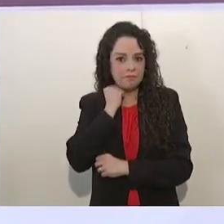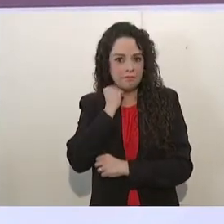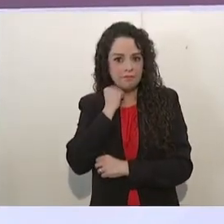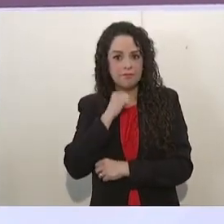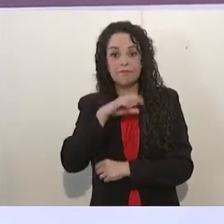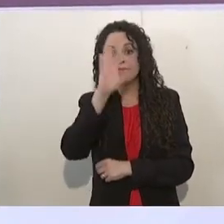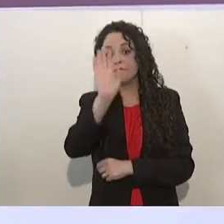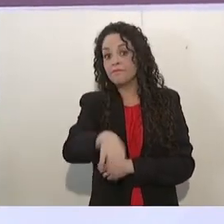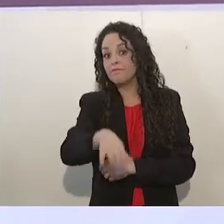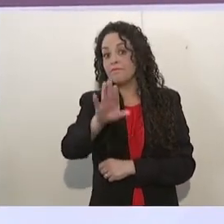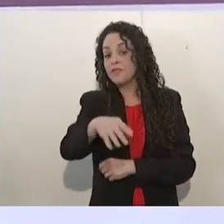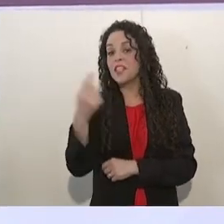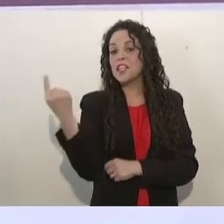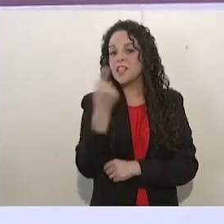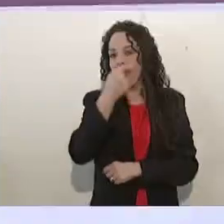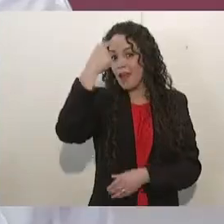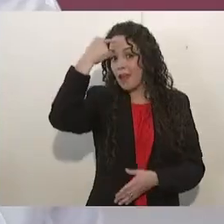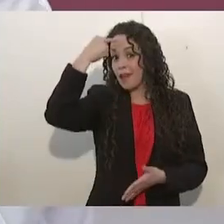pasó?